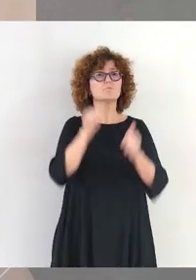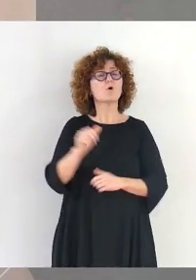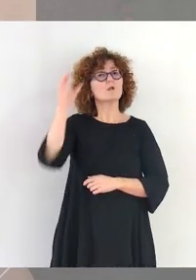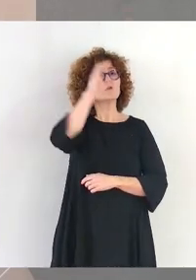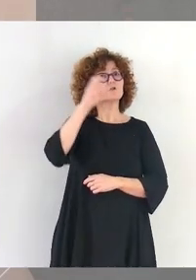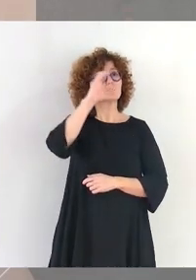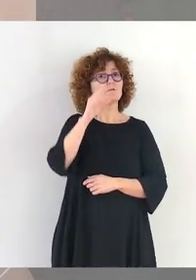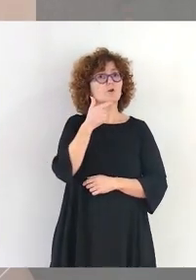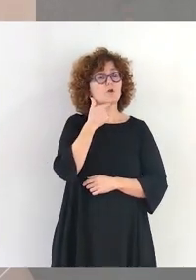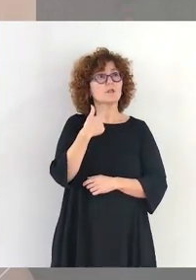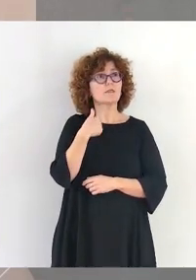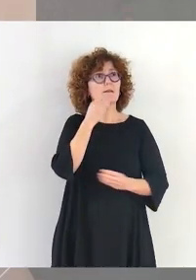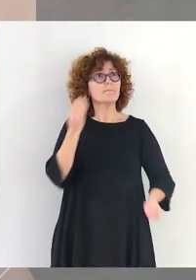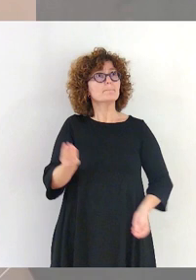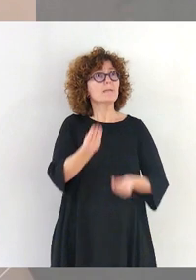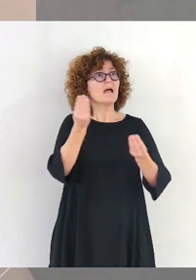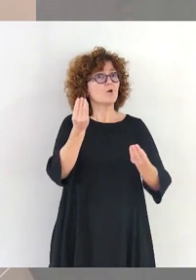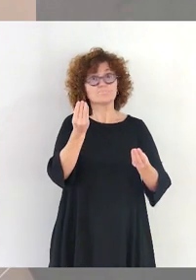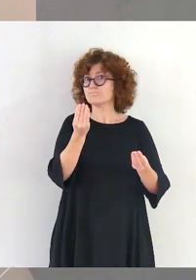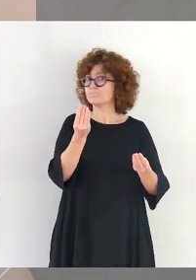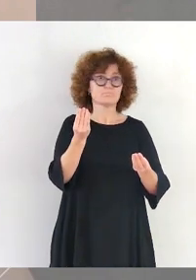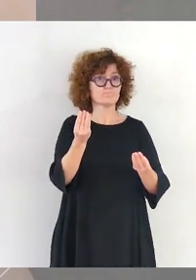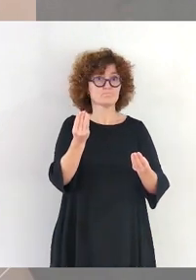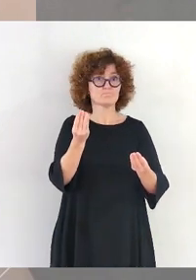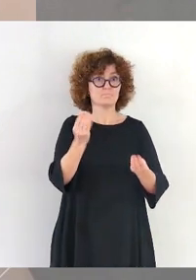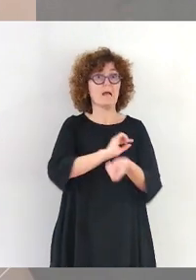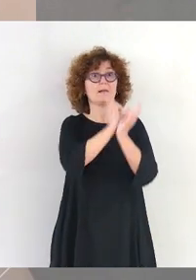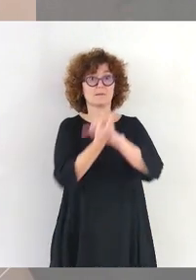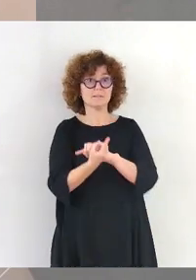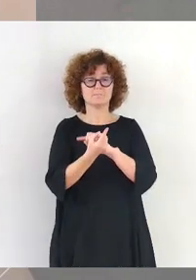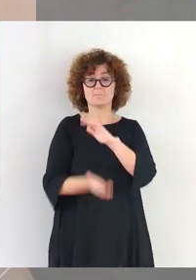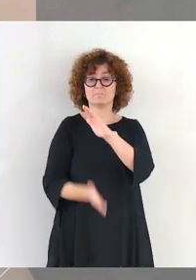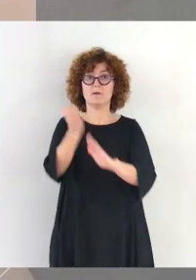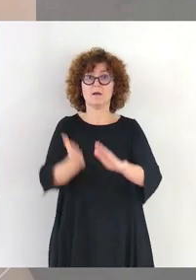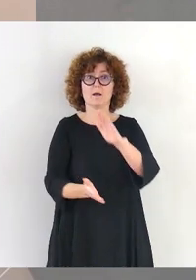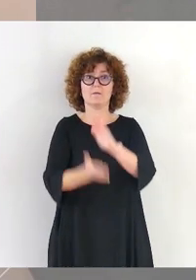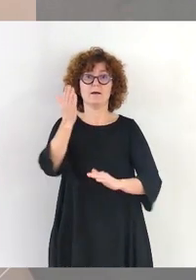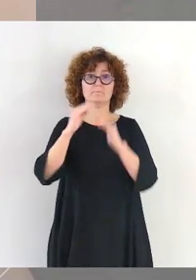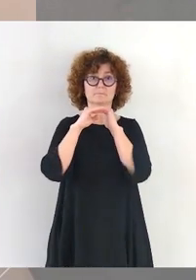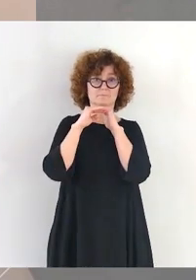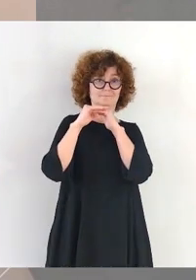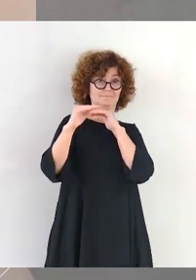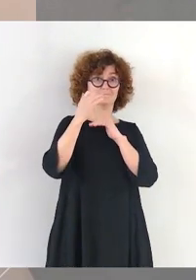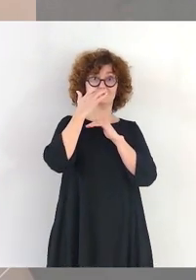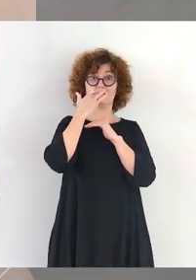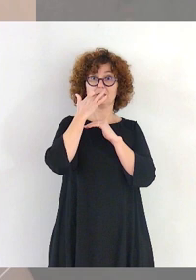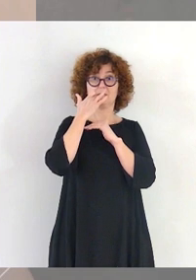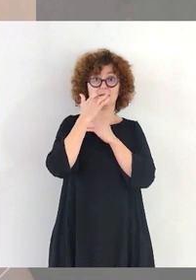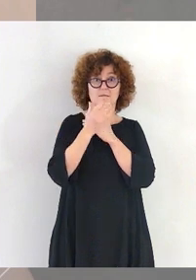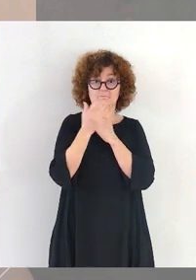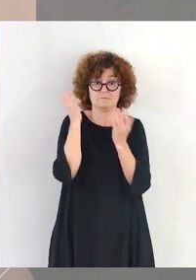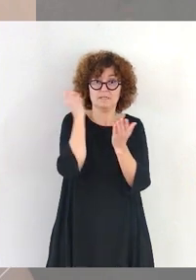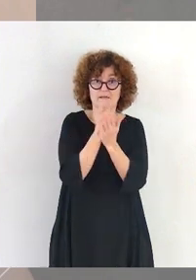auguran una mejoría en este sentido sino que predicen una tendencia a acentuarse si no hacemos frente a este